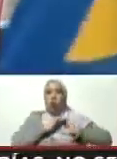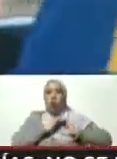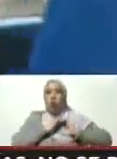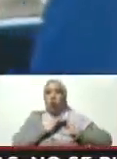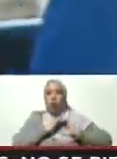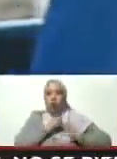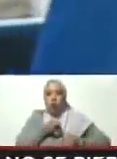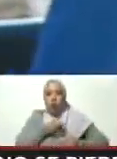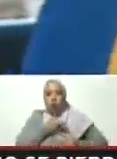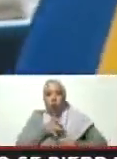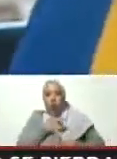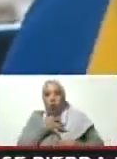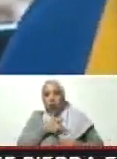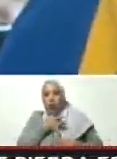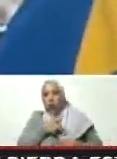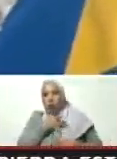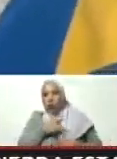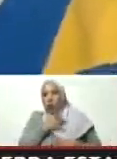en el corazón,